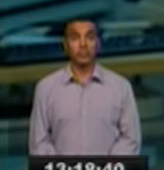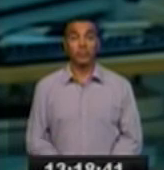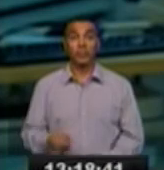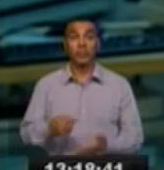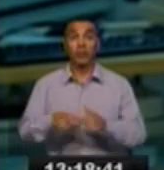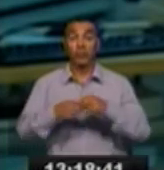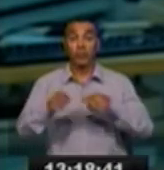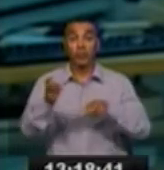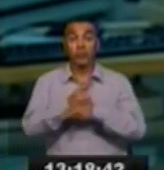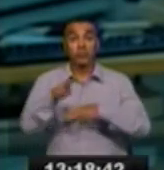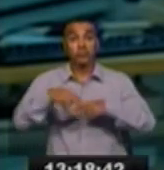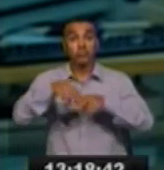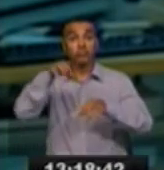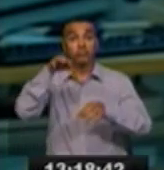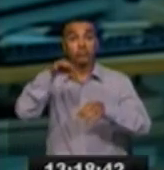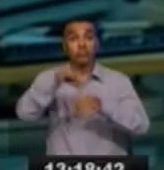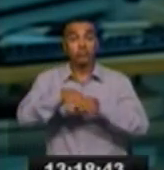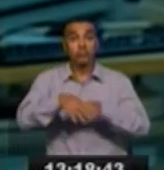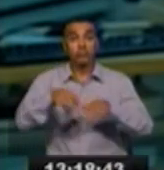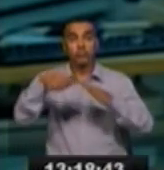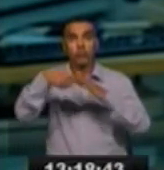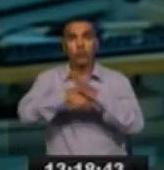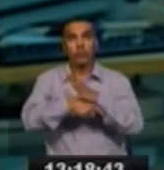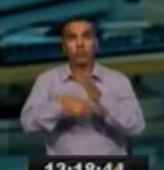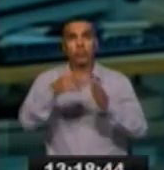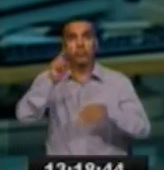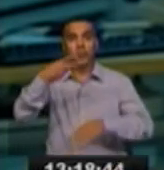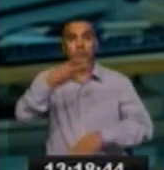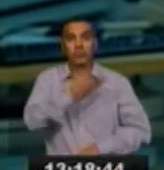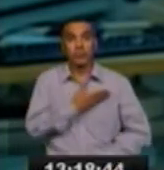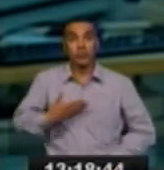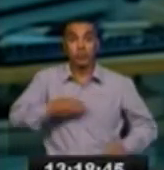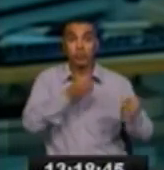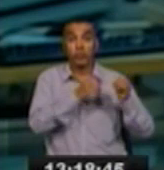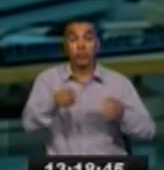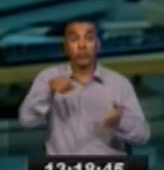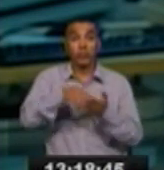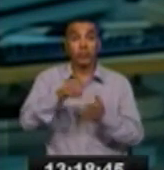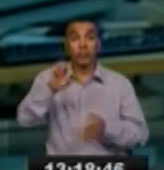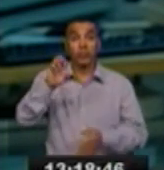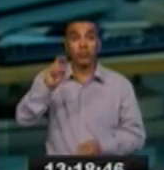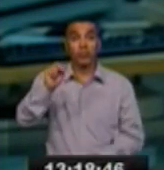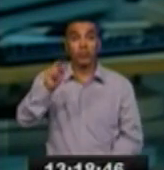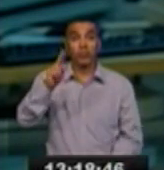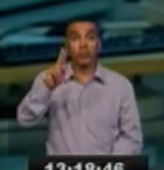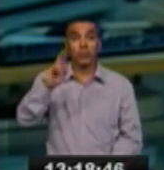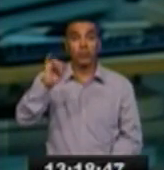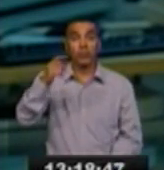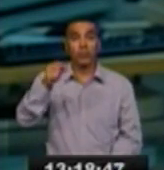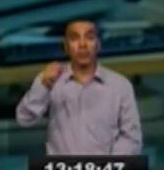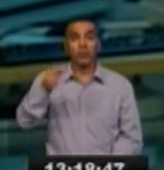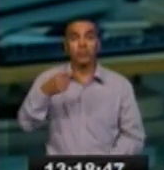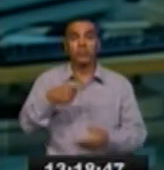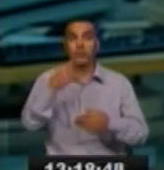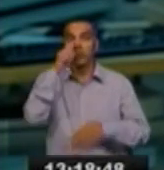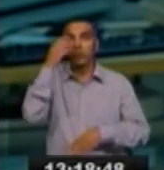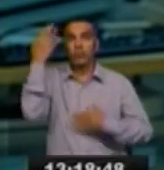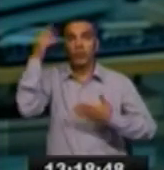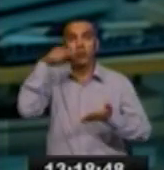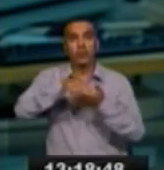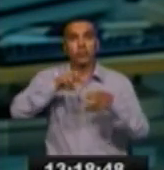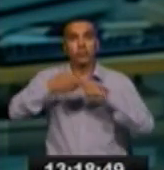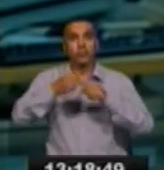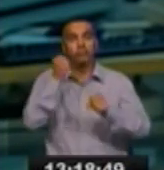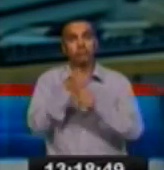división en el Consejo Nacional Electoral se profundiza. El vicepresidente del organismo, Enrique Pita, asegura que hay intereses políticos que están afectando